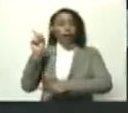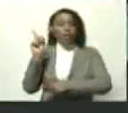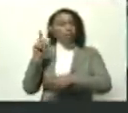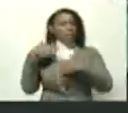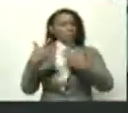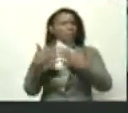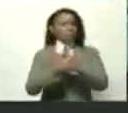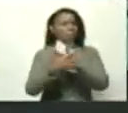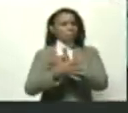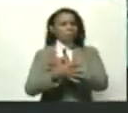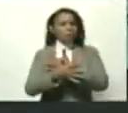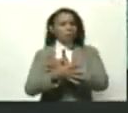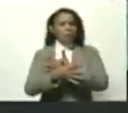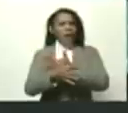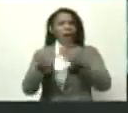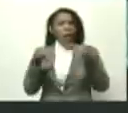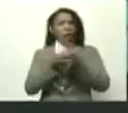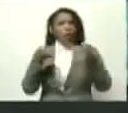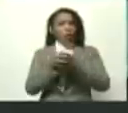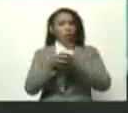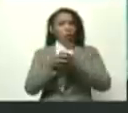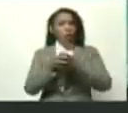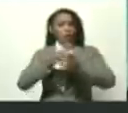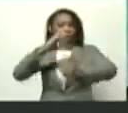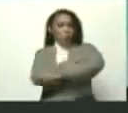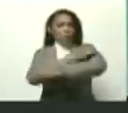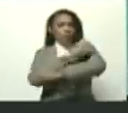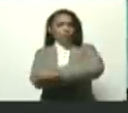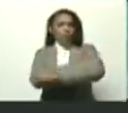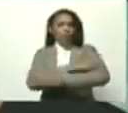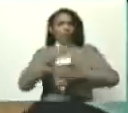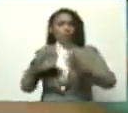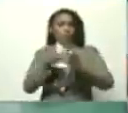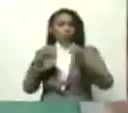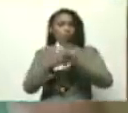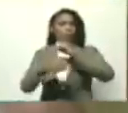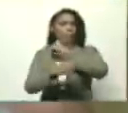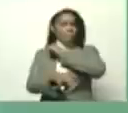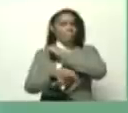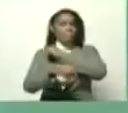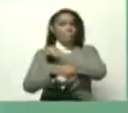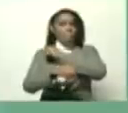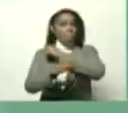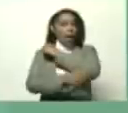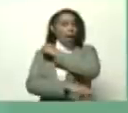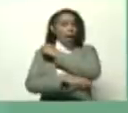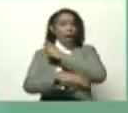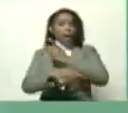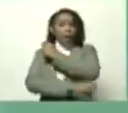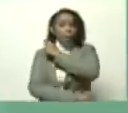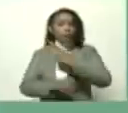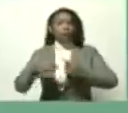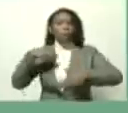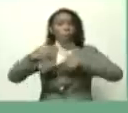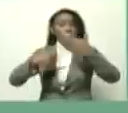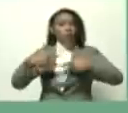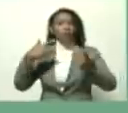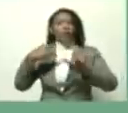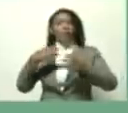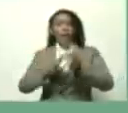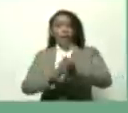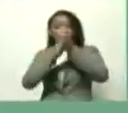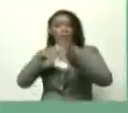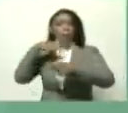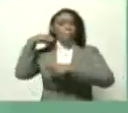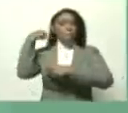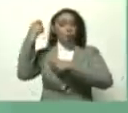conjunción entre los partidos de la ultraderecha y las bandas criminales que recibían pagos a cambio de asesinatos de dirigentes políticos y